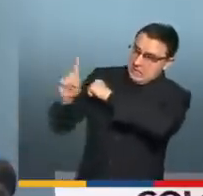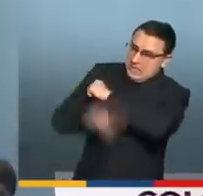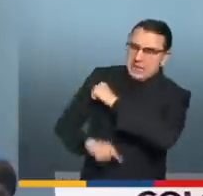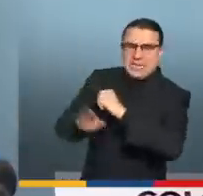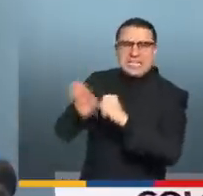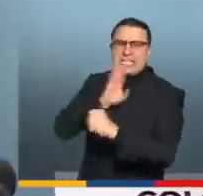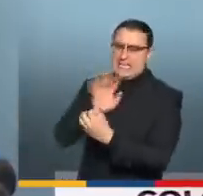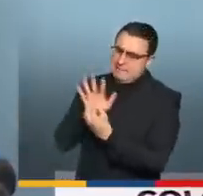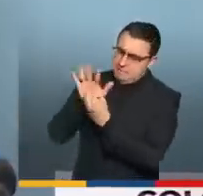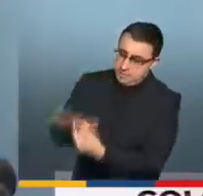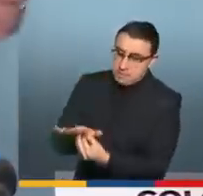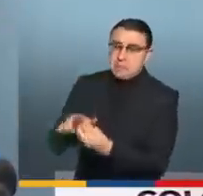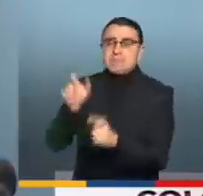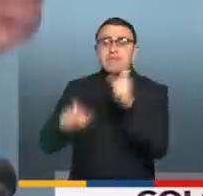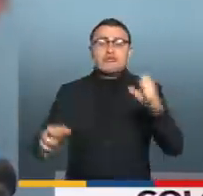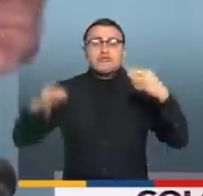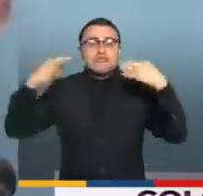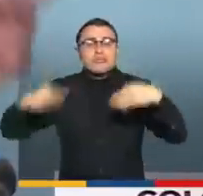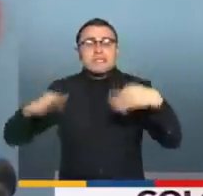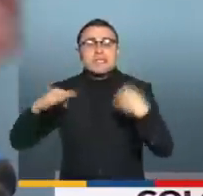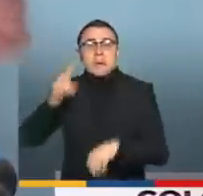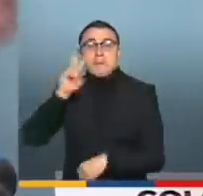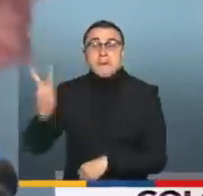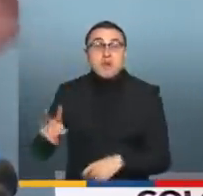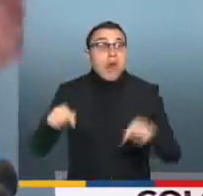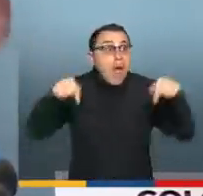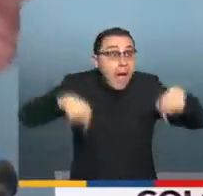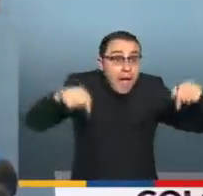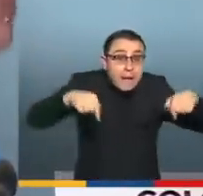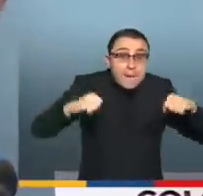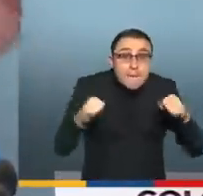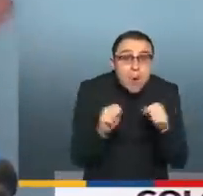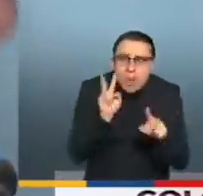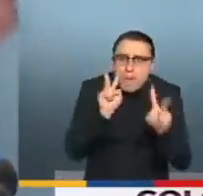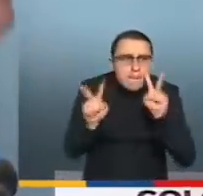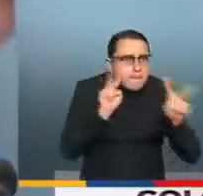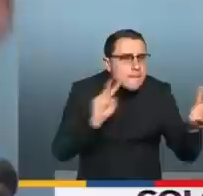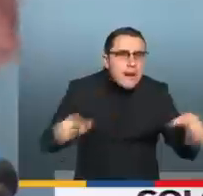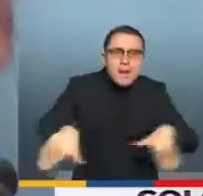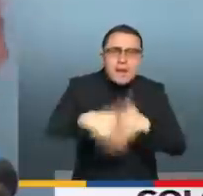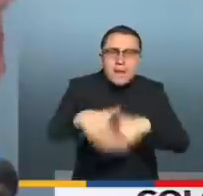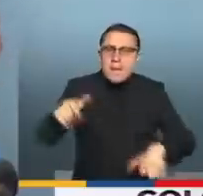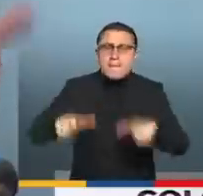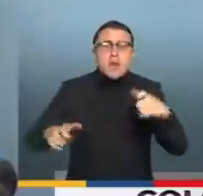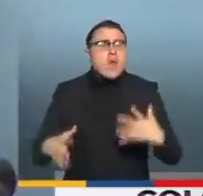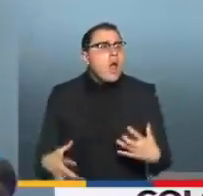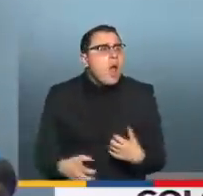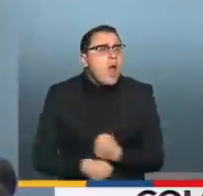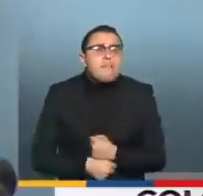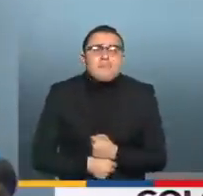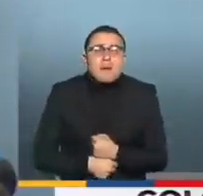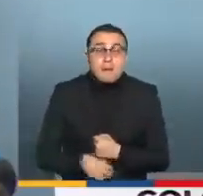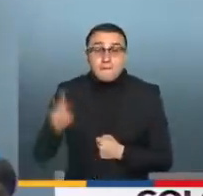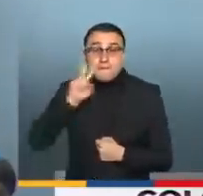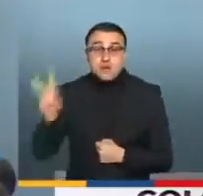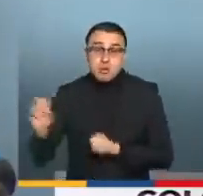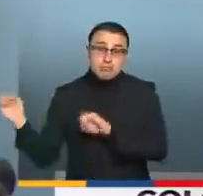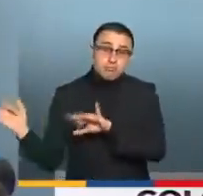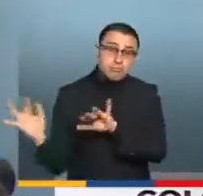pueblo venezolano. Aquí en estas calles lo hemos visto. Un pueblo con hambre en las calles de Bogotá y de